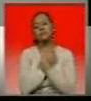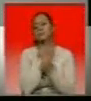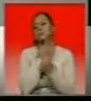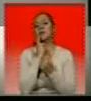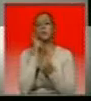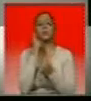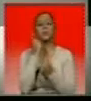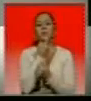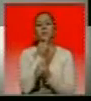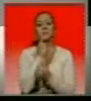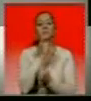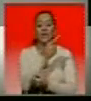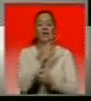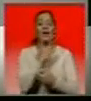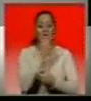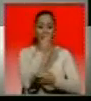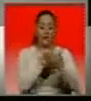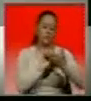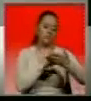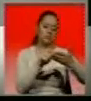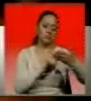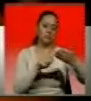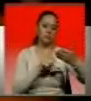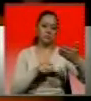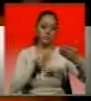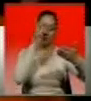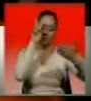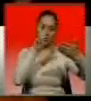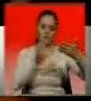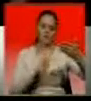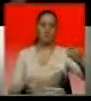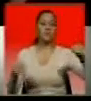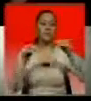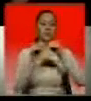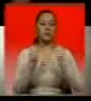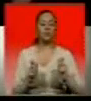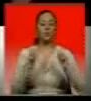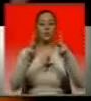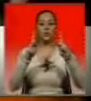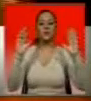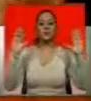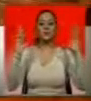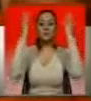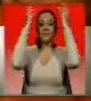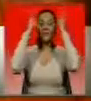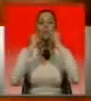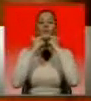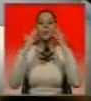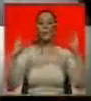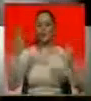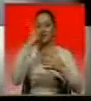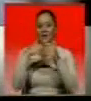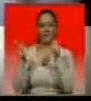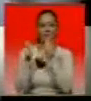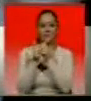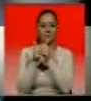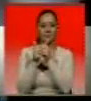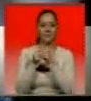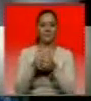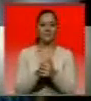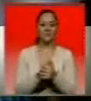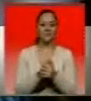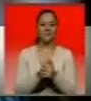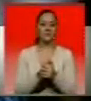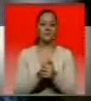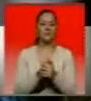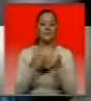Gabriel escribió su historia, se la leyó e inclusive tuvo la oportunidad de celebrar su cumpleaños junto a ella. Cada palabra